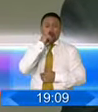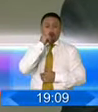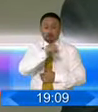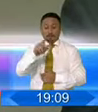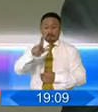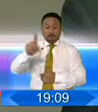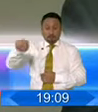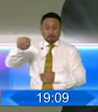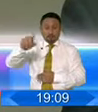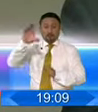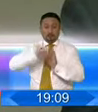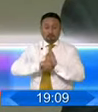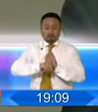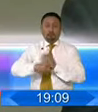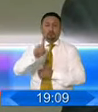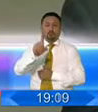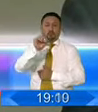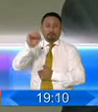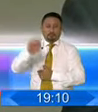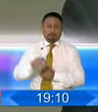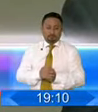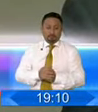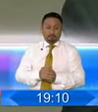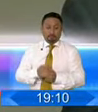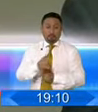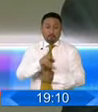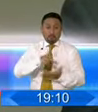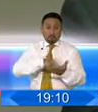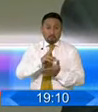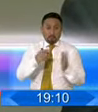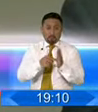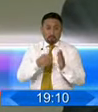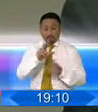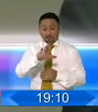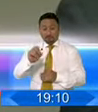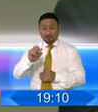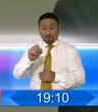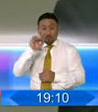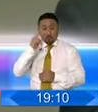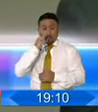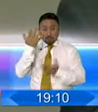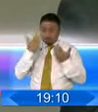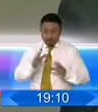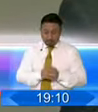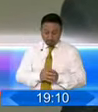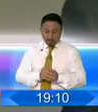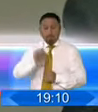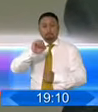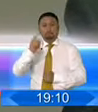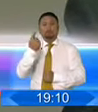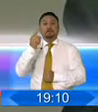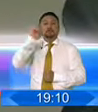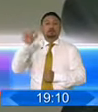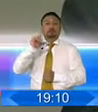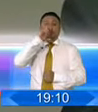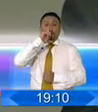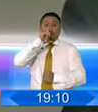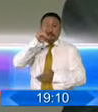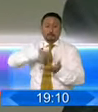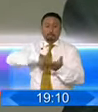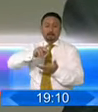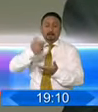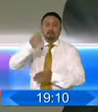descuentos llegan a ser del 1%. Quien no pague el impuesto predial hasta el 30 de junio, a partir del 1 de julio, tiene que pagar